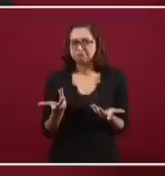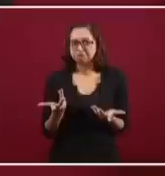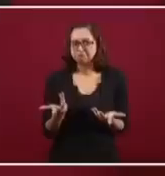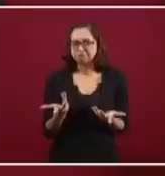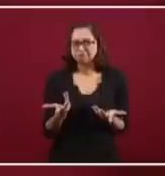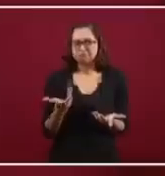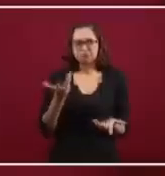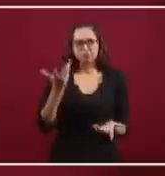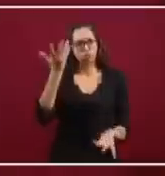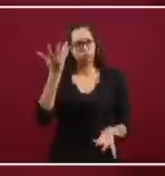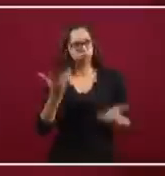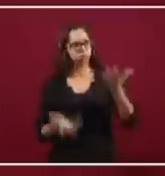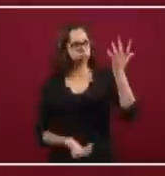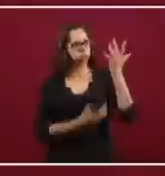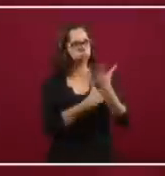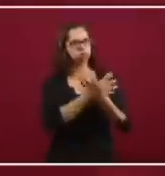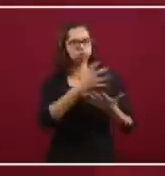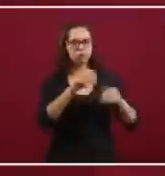desbalance.